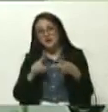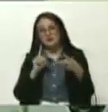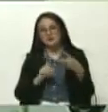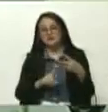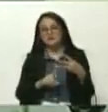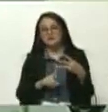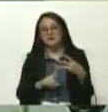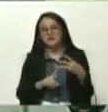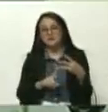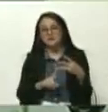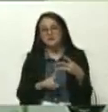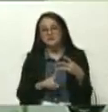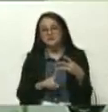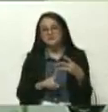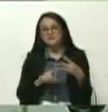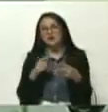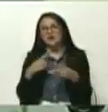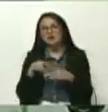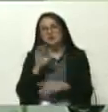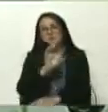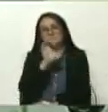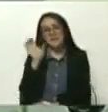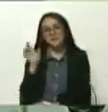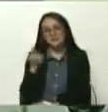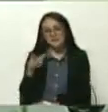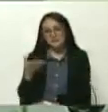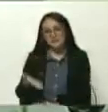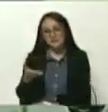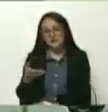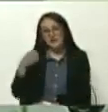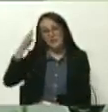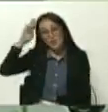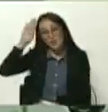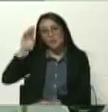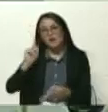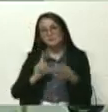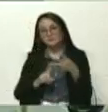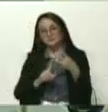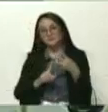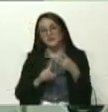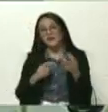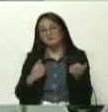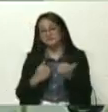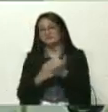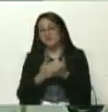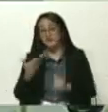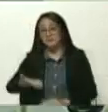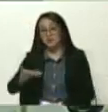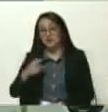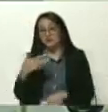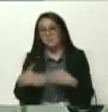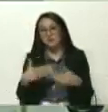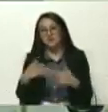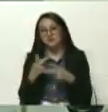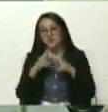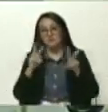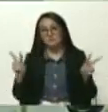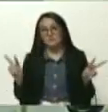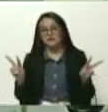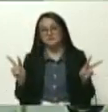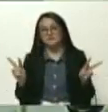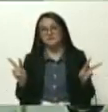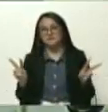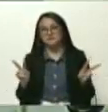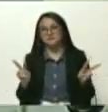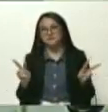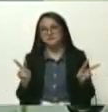supuesto, uno de los países fundamentales, Cuba, en donde se ha dado un aporte fundamental a este proceso de paz. Él bien